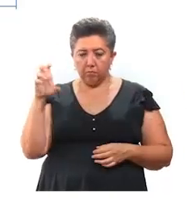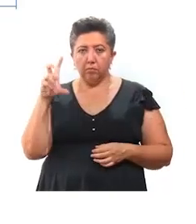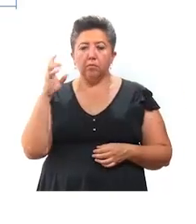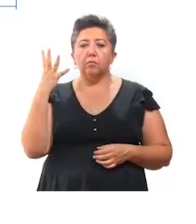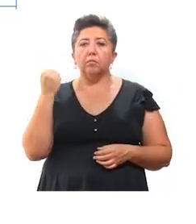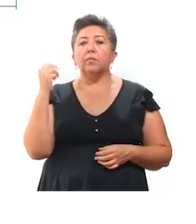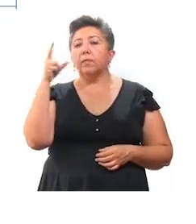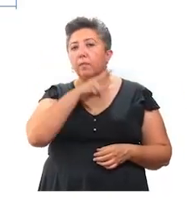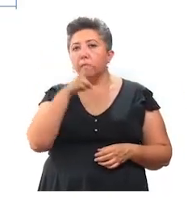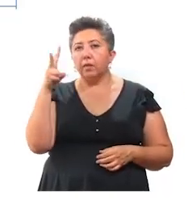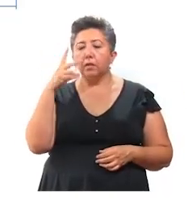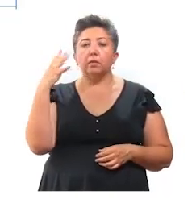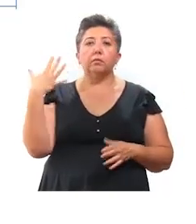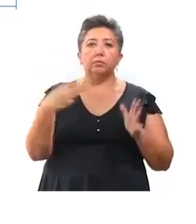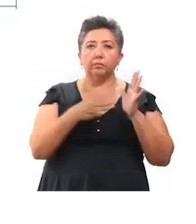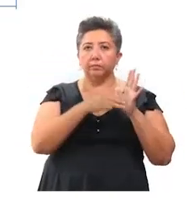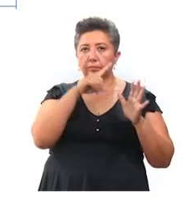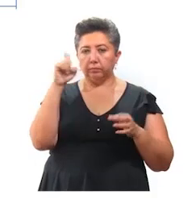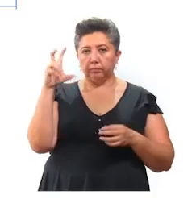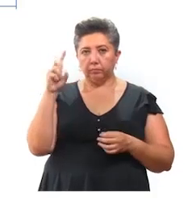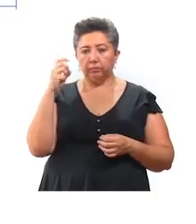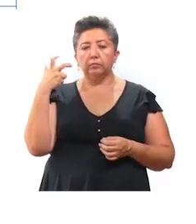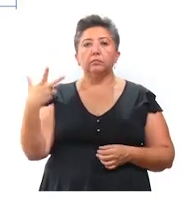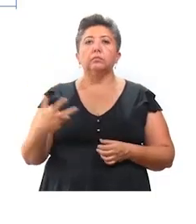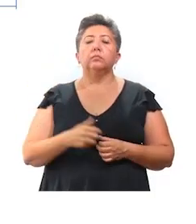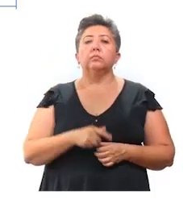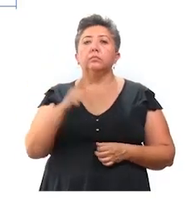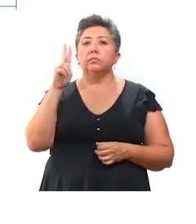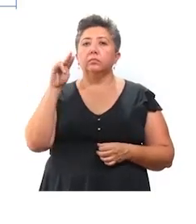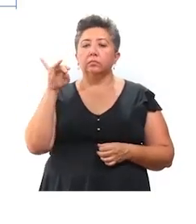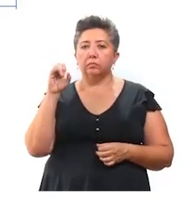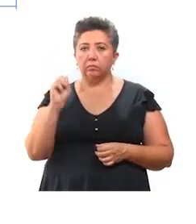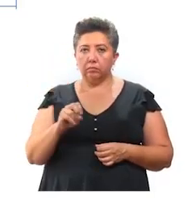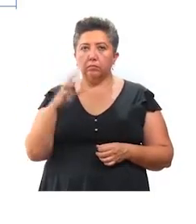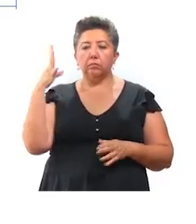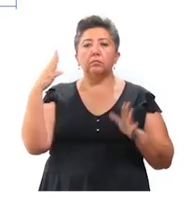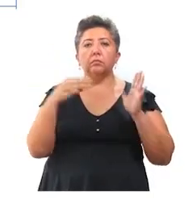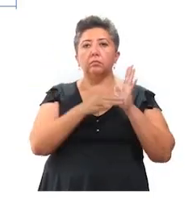68.539, Valladolid, 5.138, Canacín,